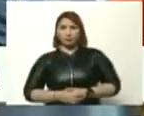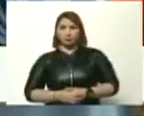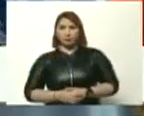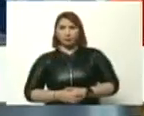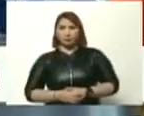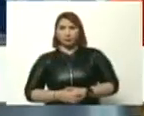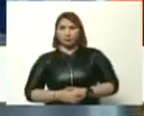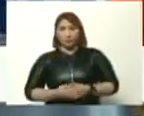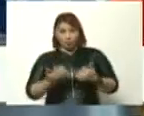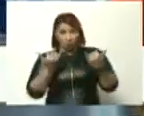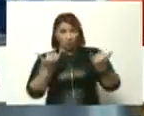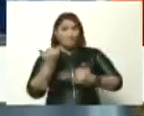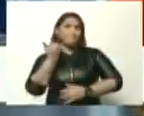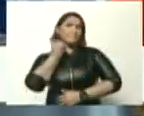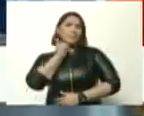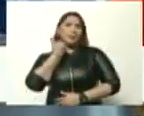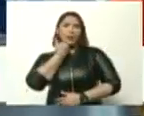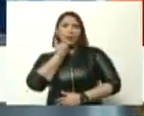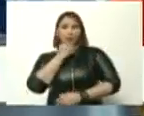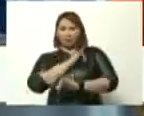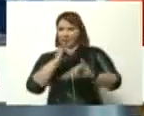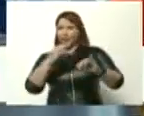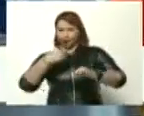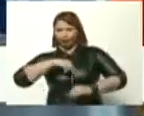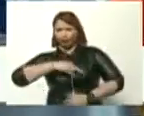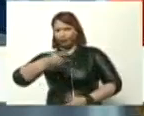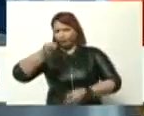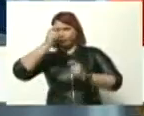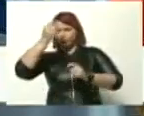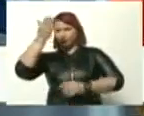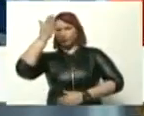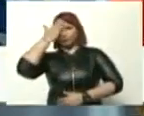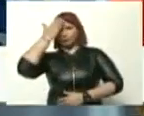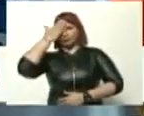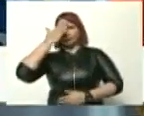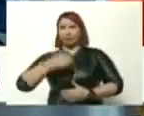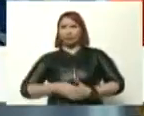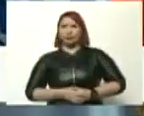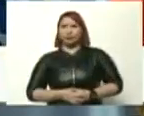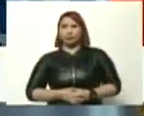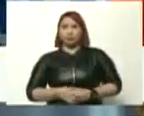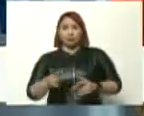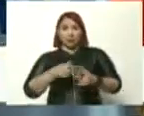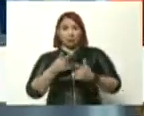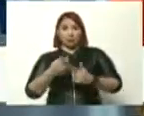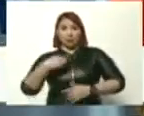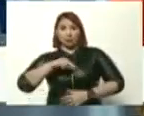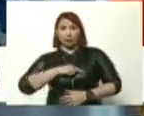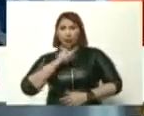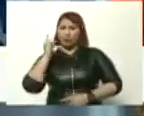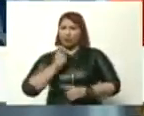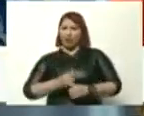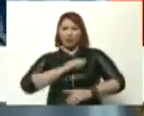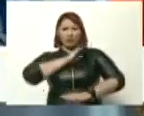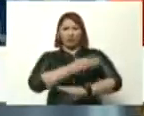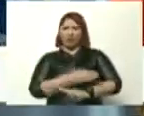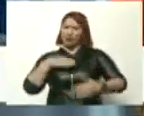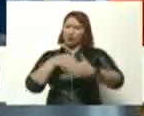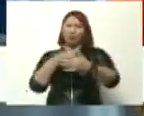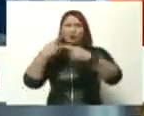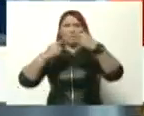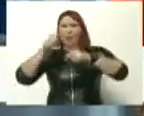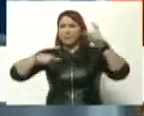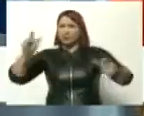de una pandemia como la que ya todos conocemos. Y en este sentido vamos a ser implacables contra todos aquellos